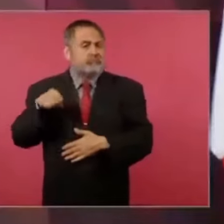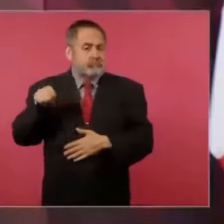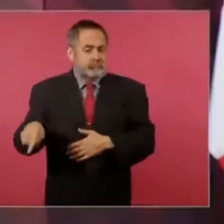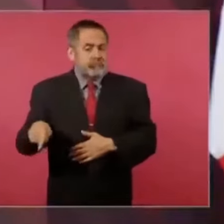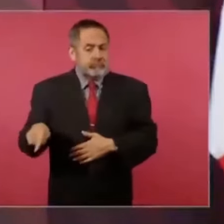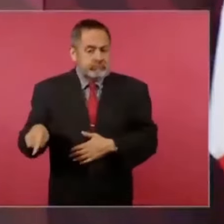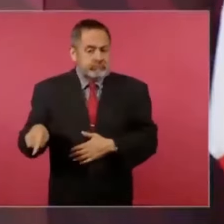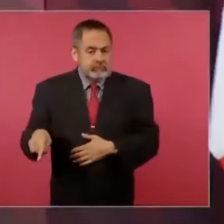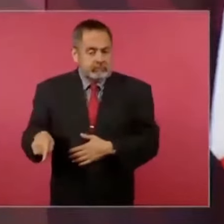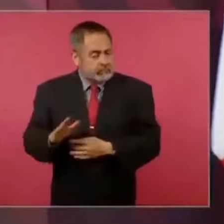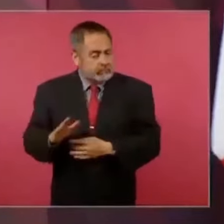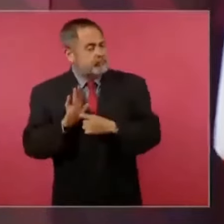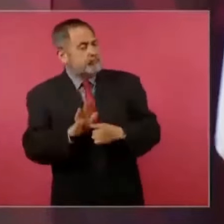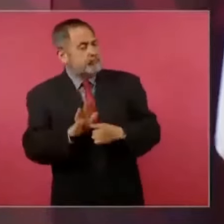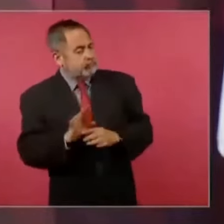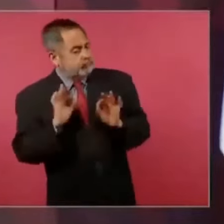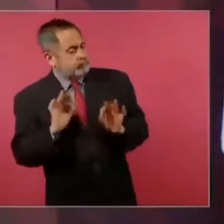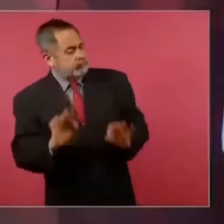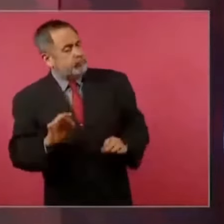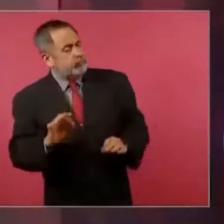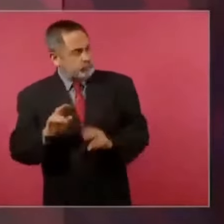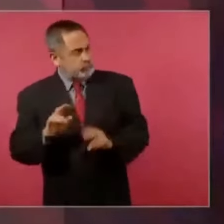dejó ese ejemplo.